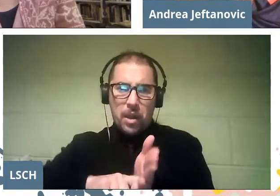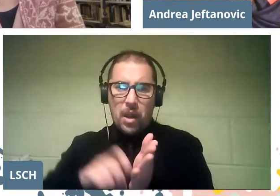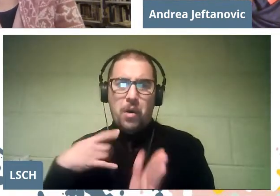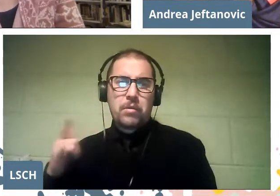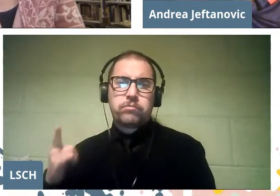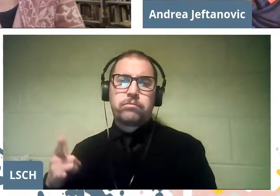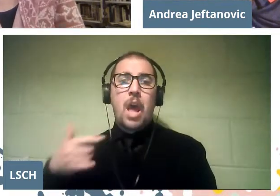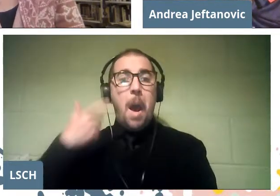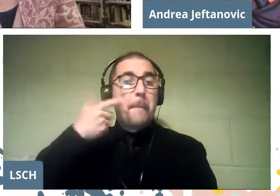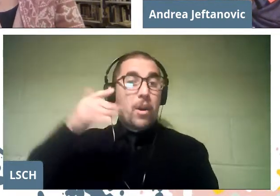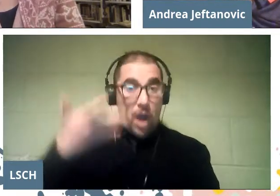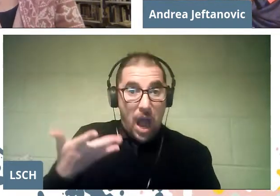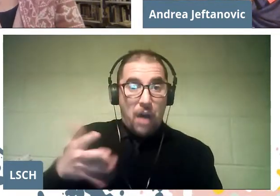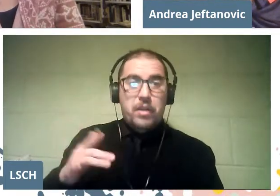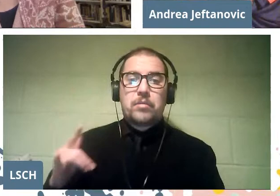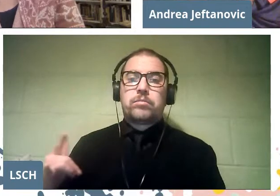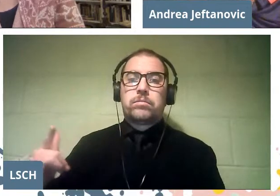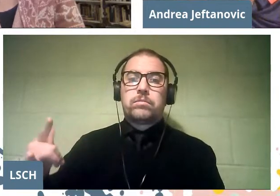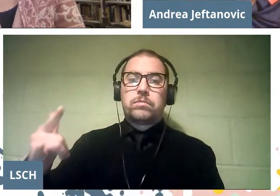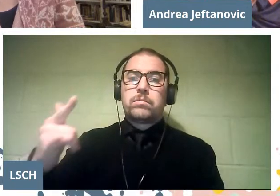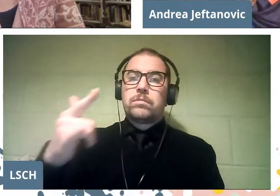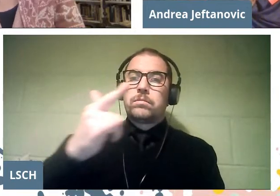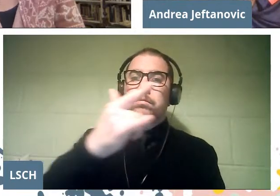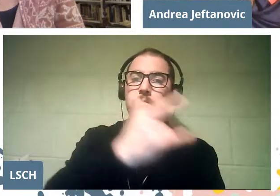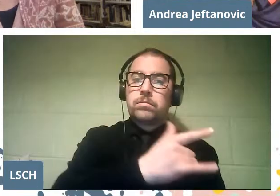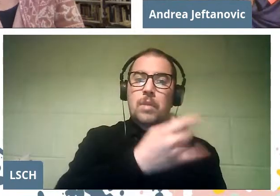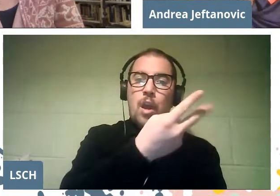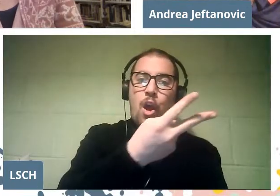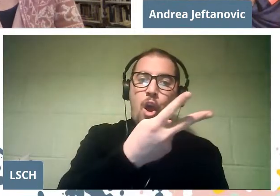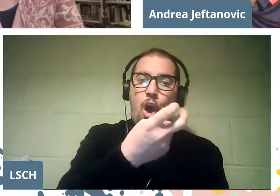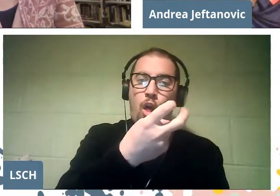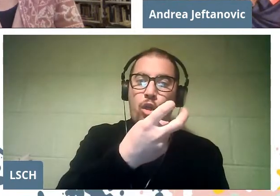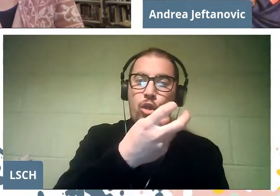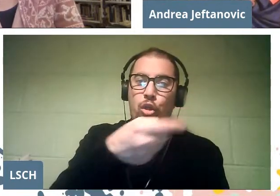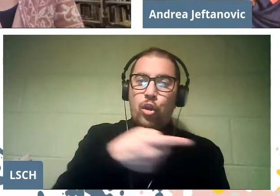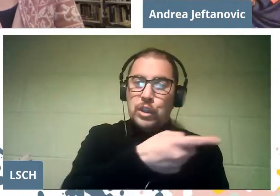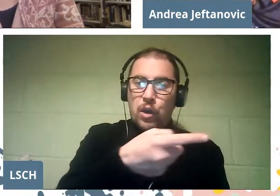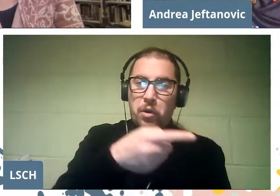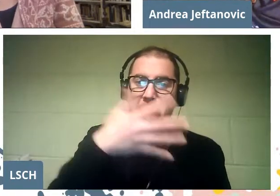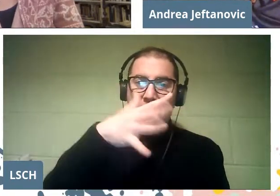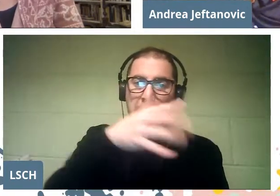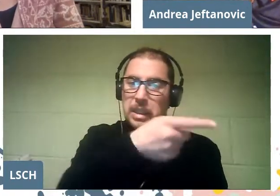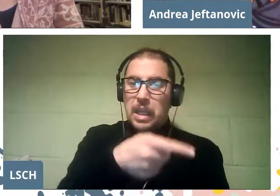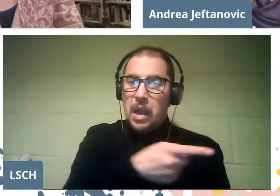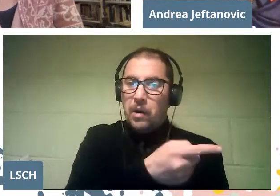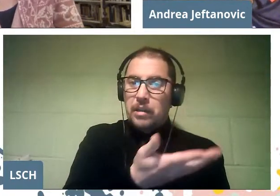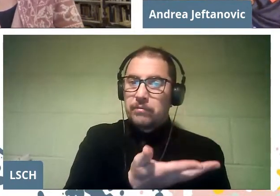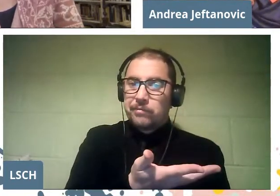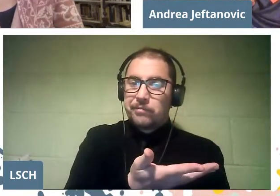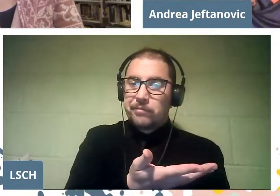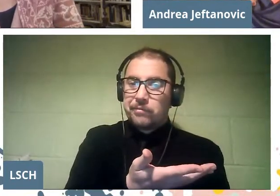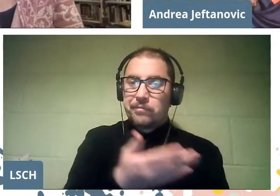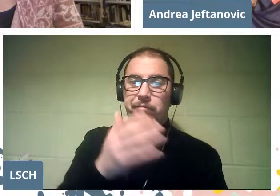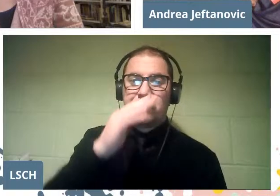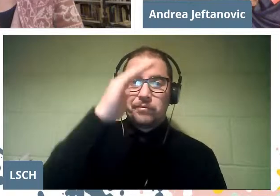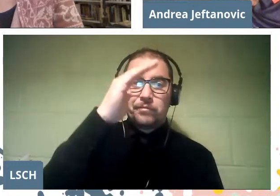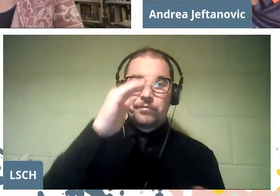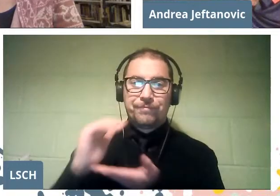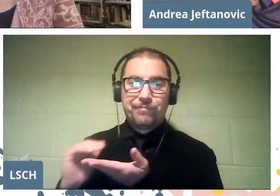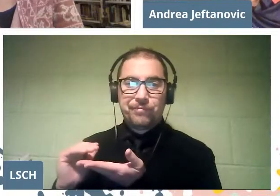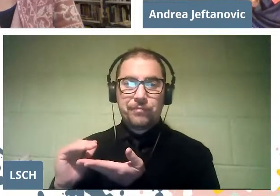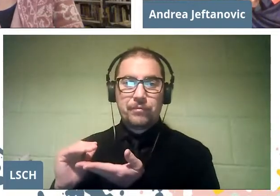avión que es, no sé, 12 horas, 15 horas, claro, ahí también se